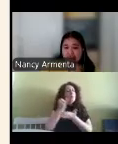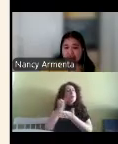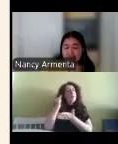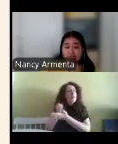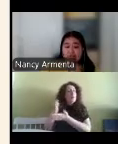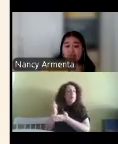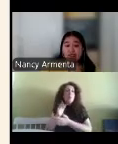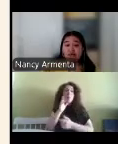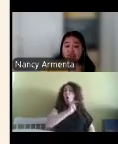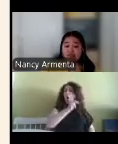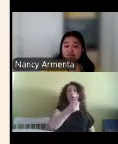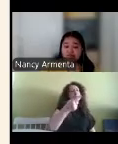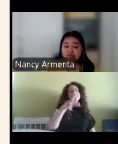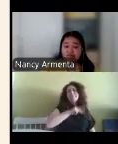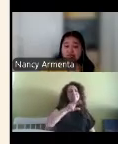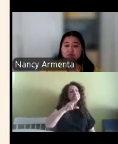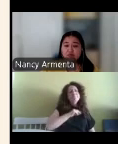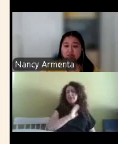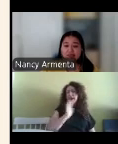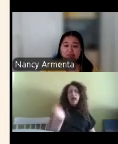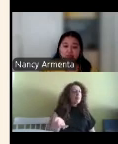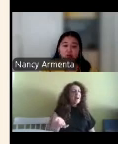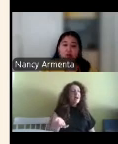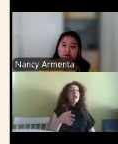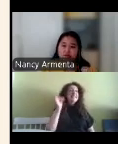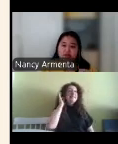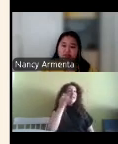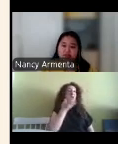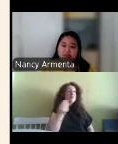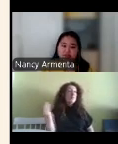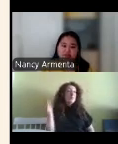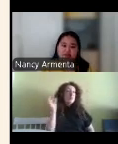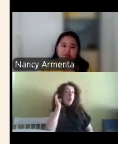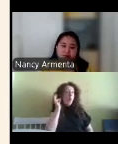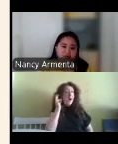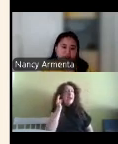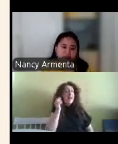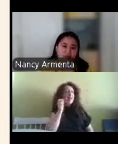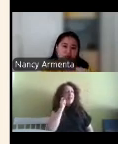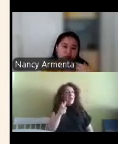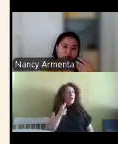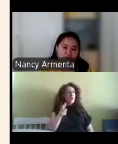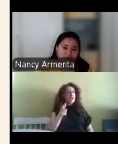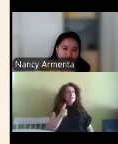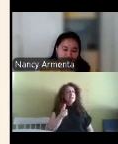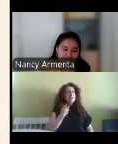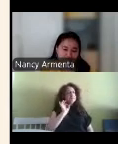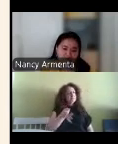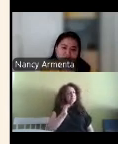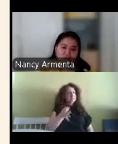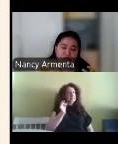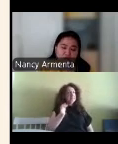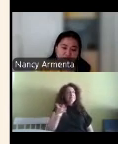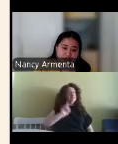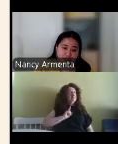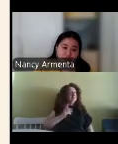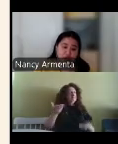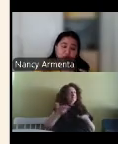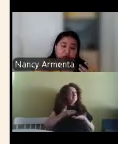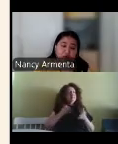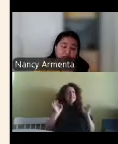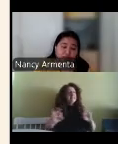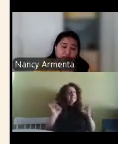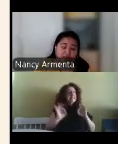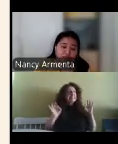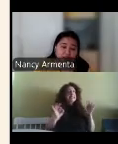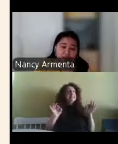hacerse nada. Muchas veces las mujeres se dan cuenta de que efectivamente no estaban resolviendo su problema de salud o